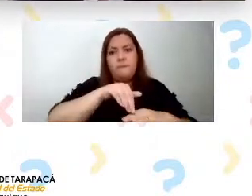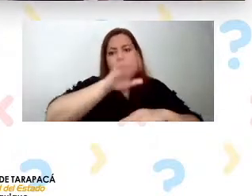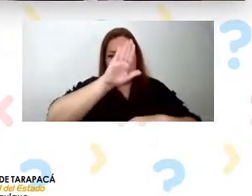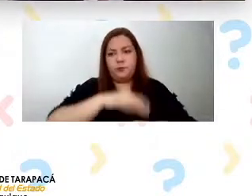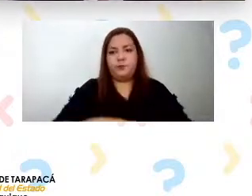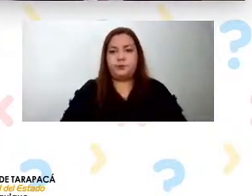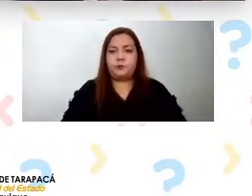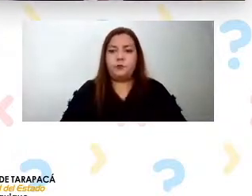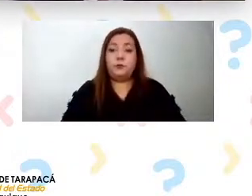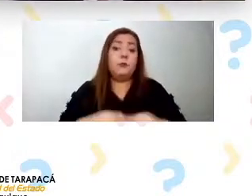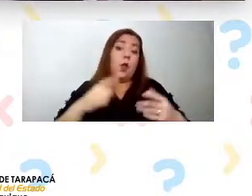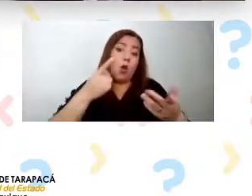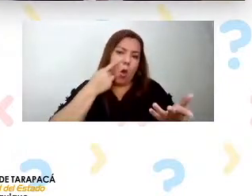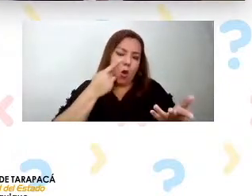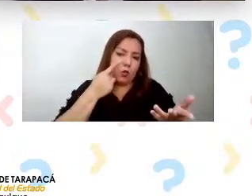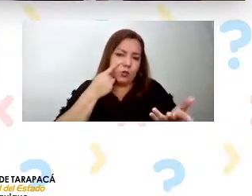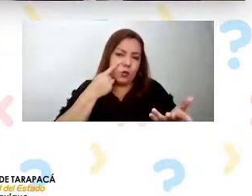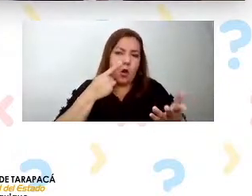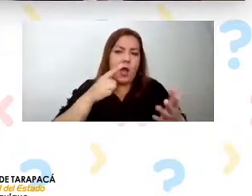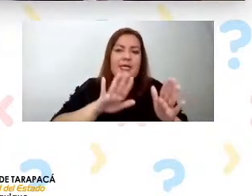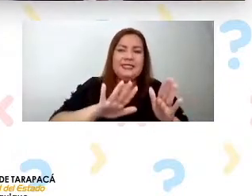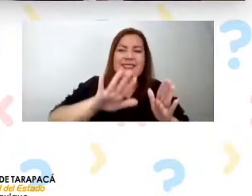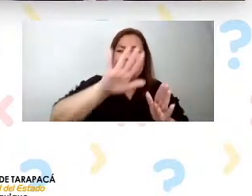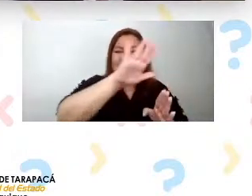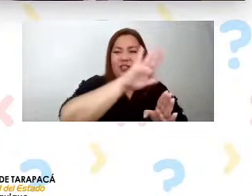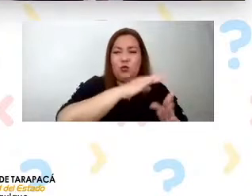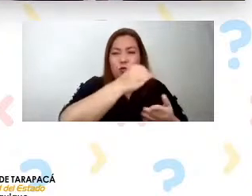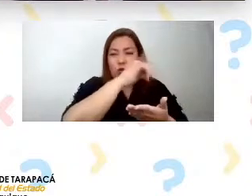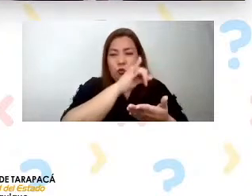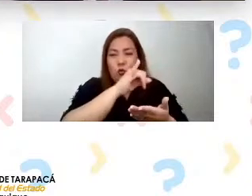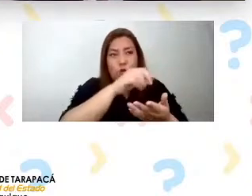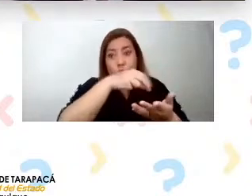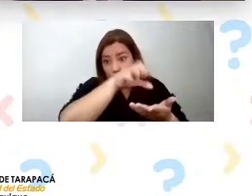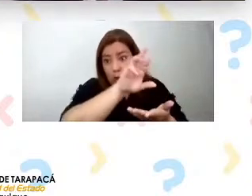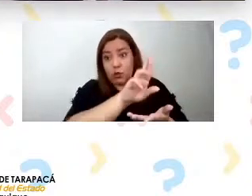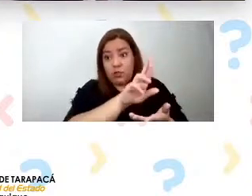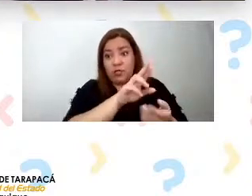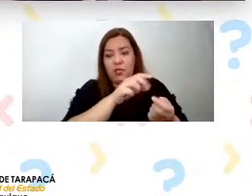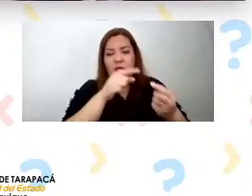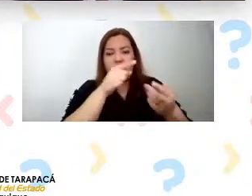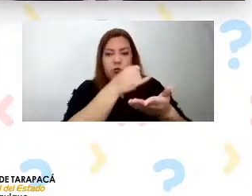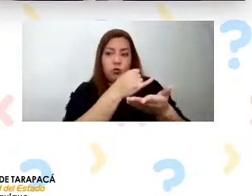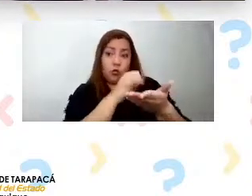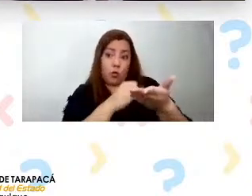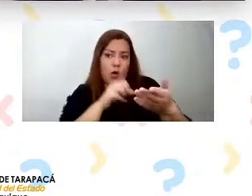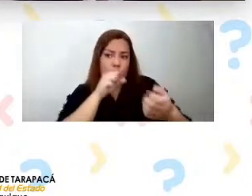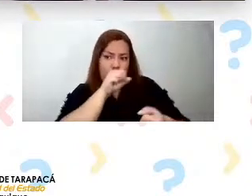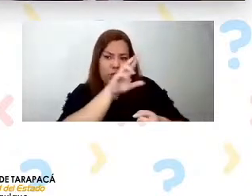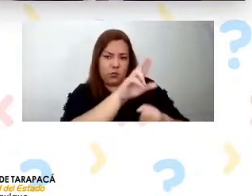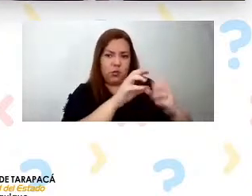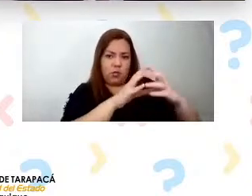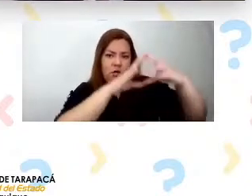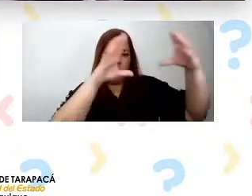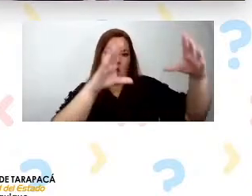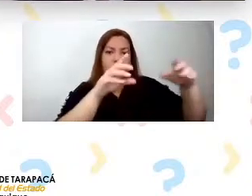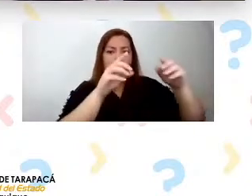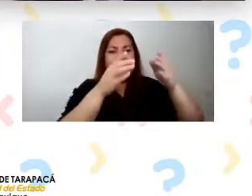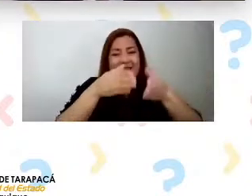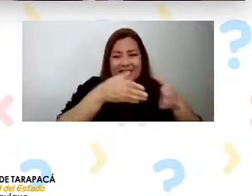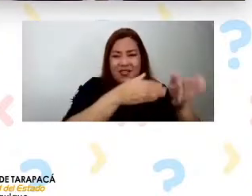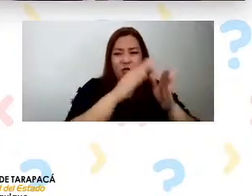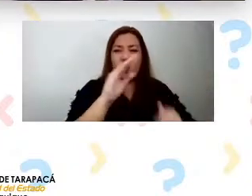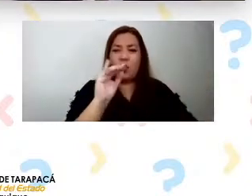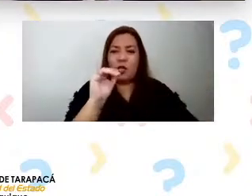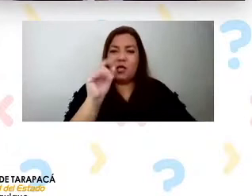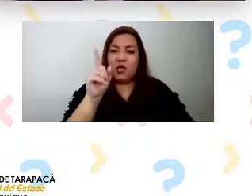Bastante conocido, ¿no es cierto?, es el sector norte del altiplano, donde está el río Isluga. Hay varios